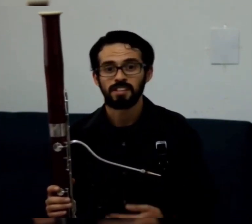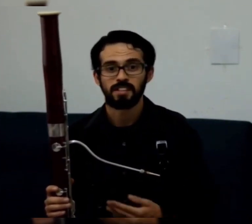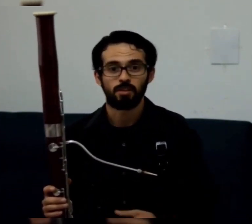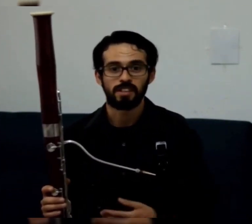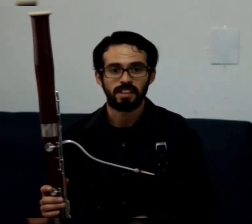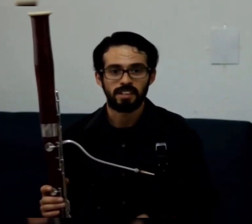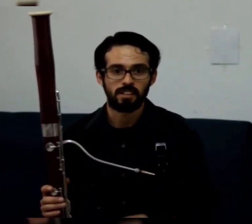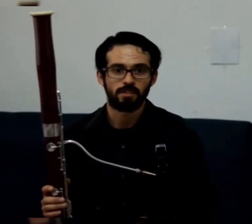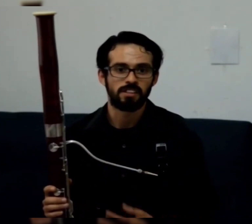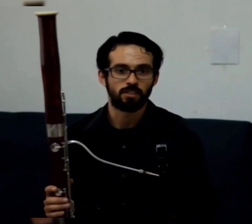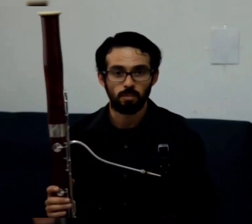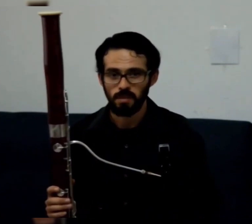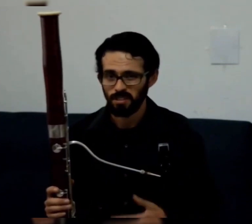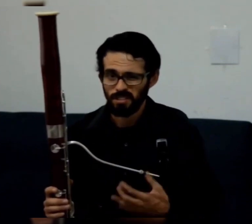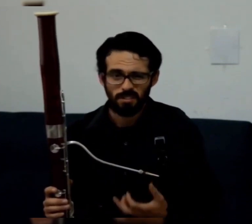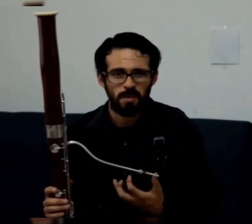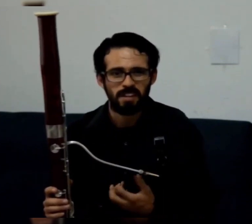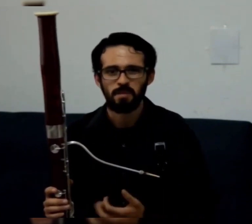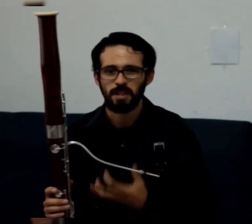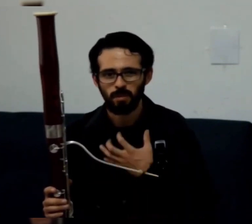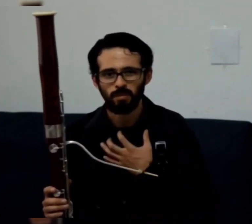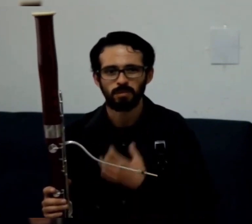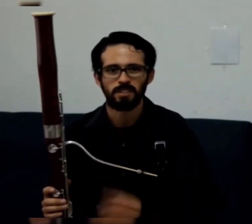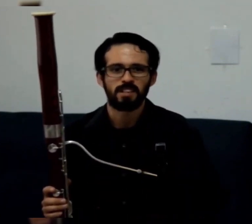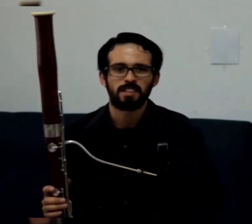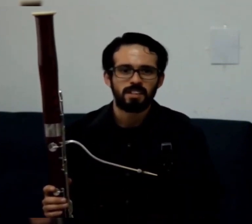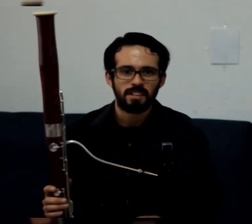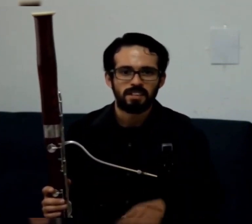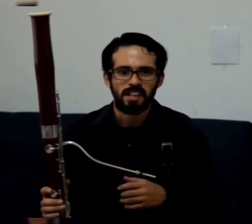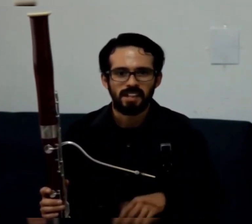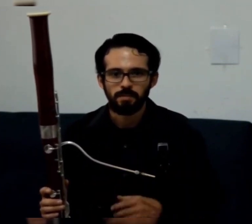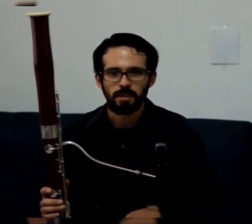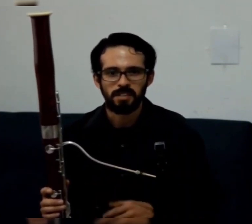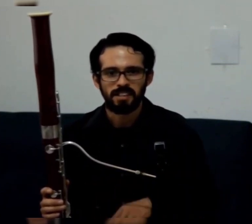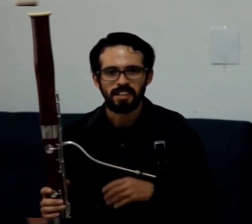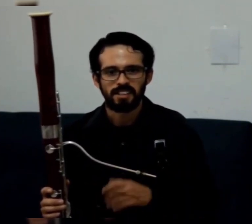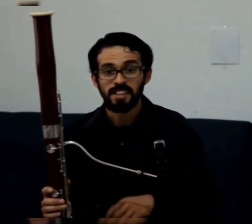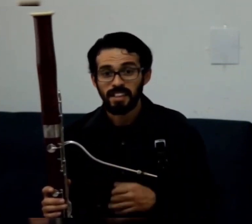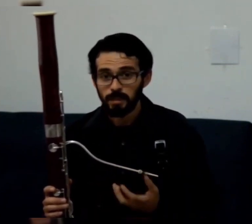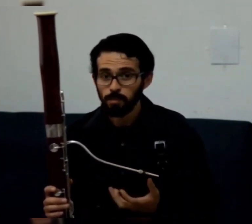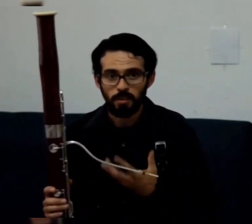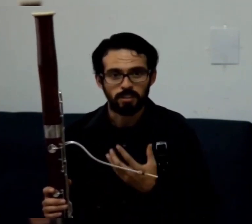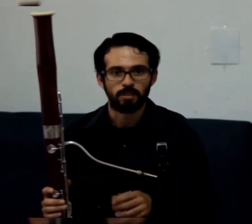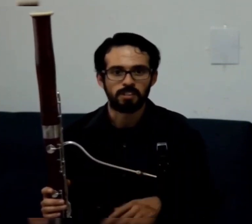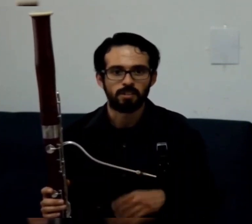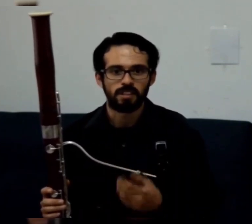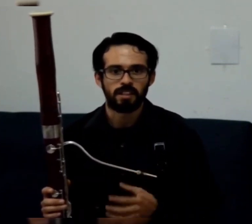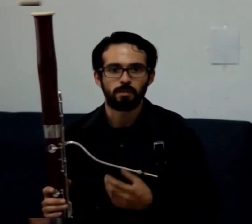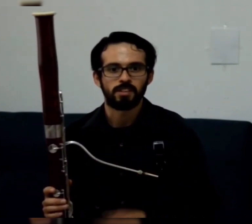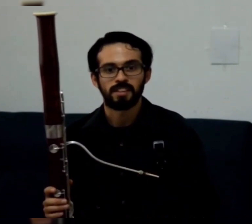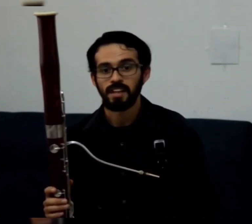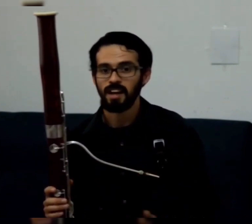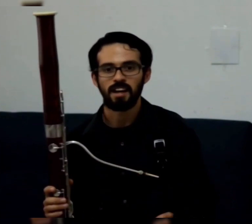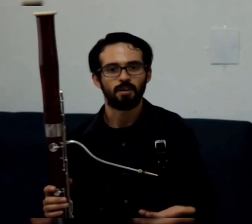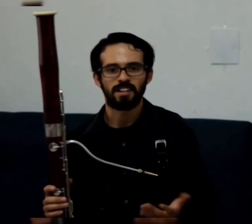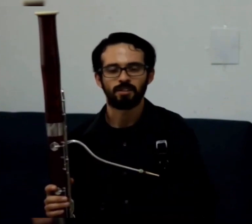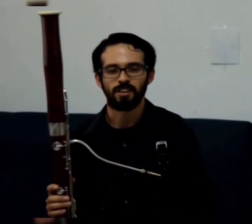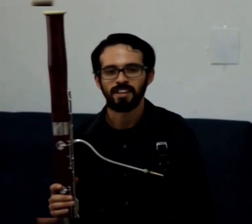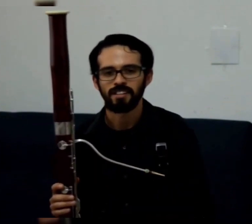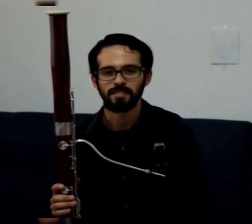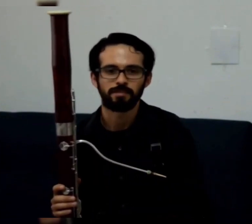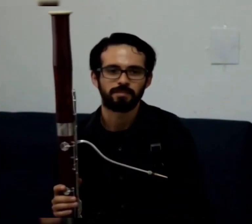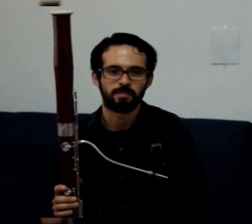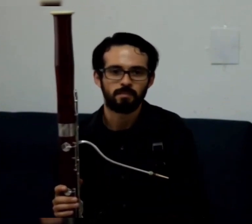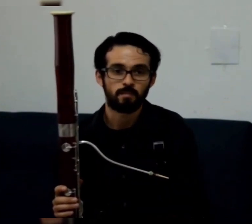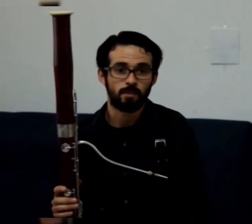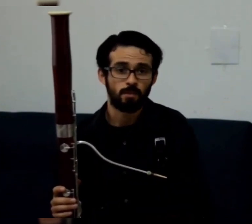la oportunidad de conectarse con el instrumento de una manera más profunda, ya que le permite elegir qué tipo de sonido quiere proyectar a la hora